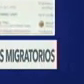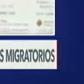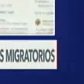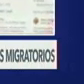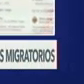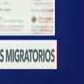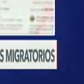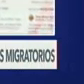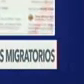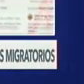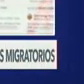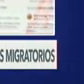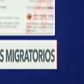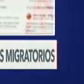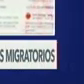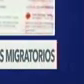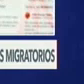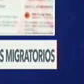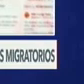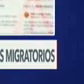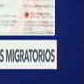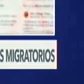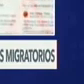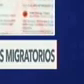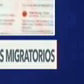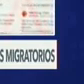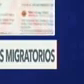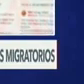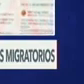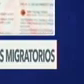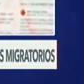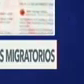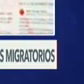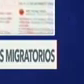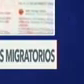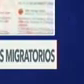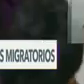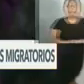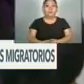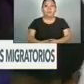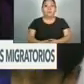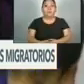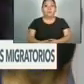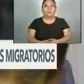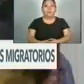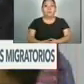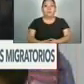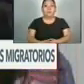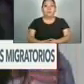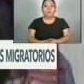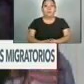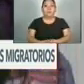10 mil dólares por adelantado piden estafadores para fungir de patrocinadores